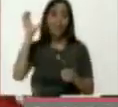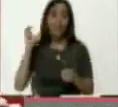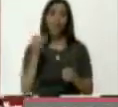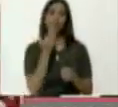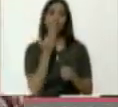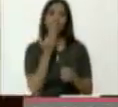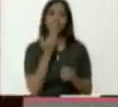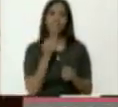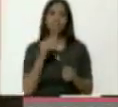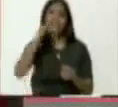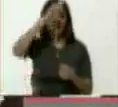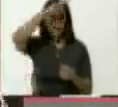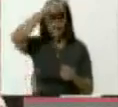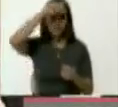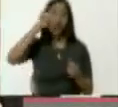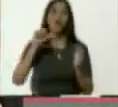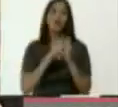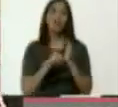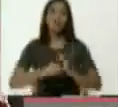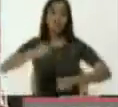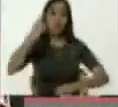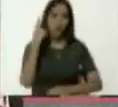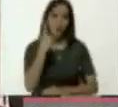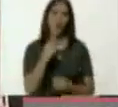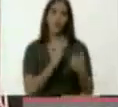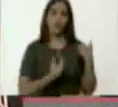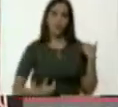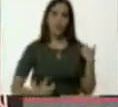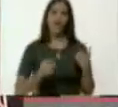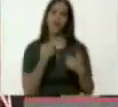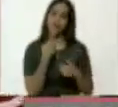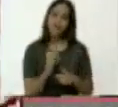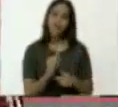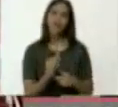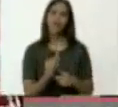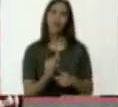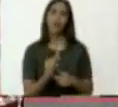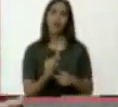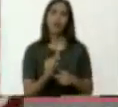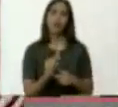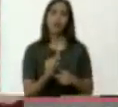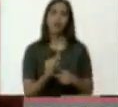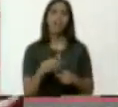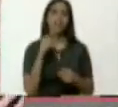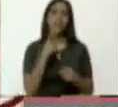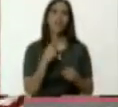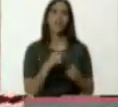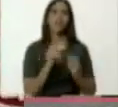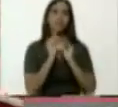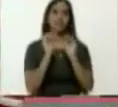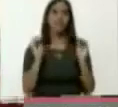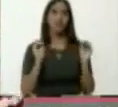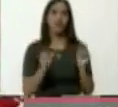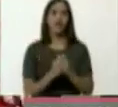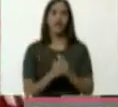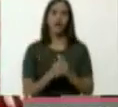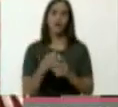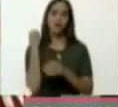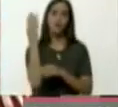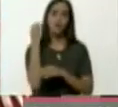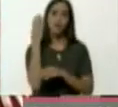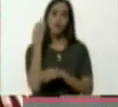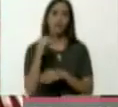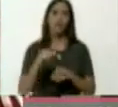del Amazonas, en donde el único presidente, hay que decirlo, esto debería, por ejemplo, llamar a una cumbre latinoamericana de